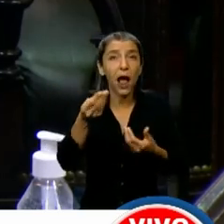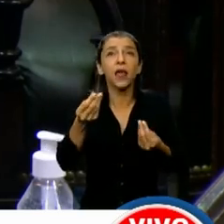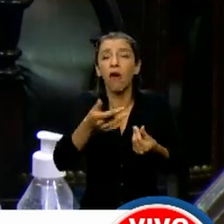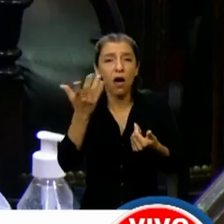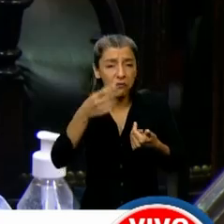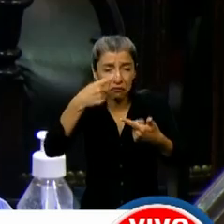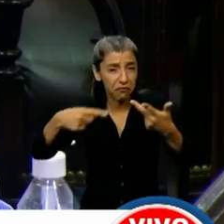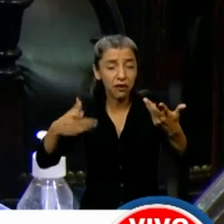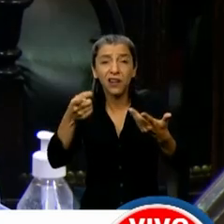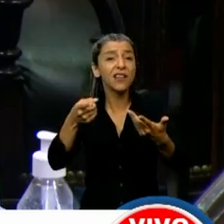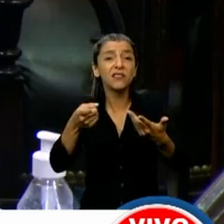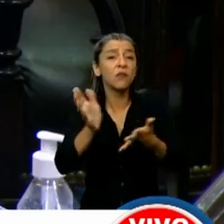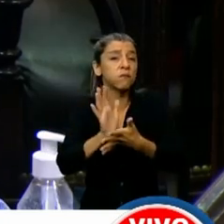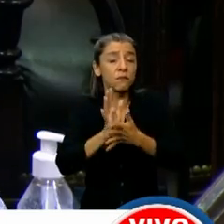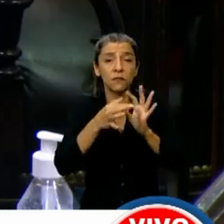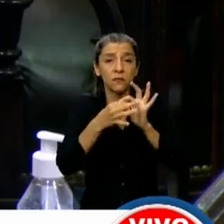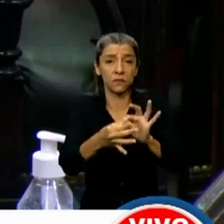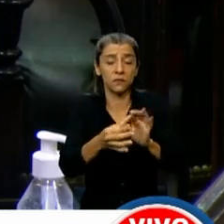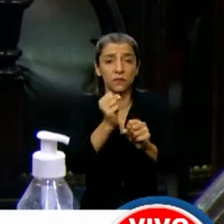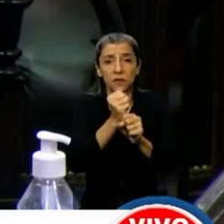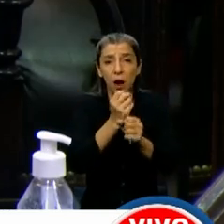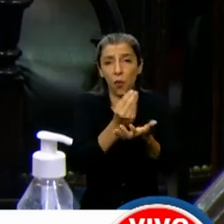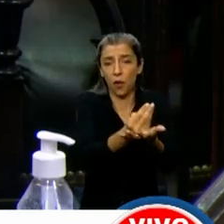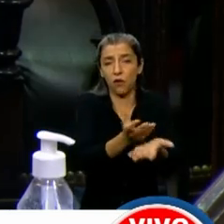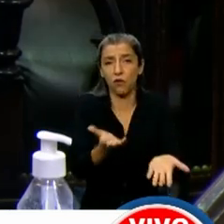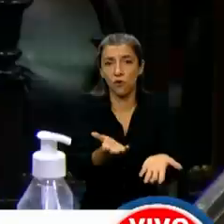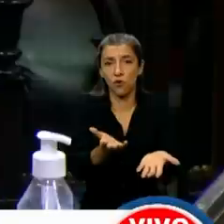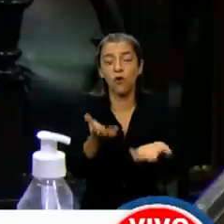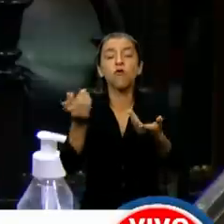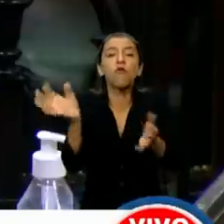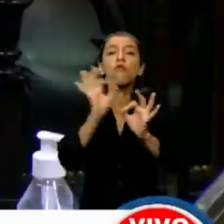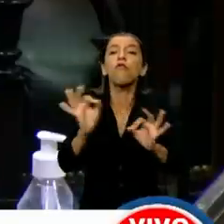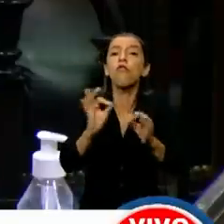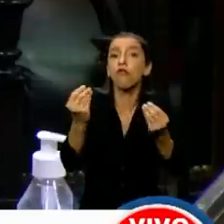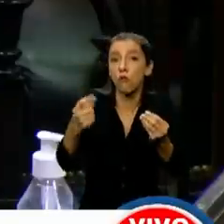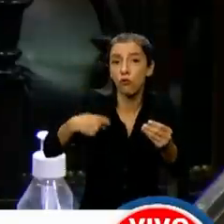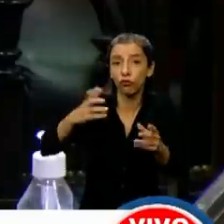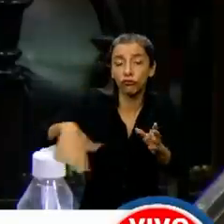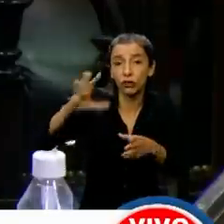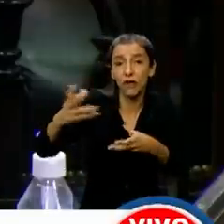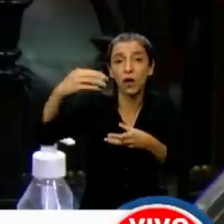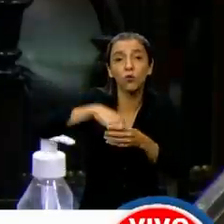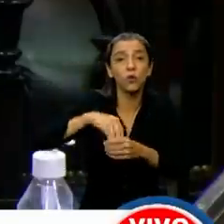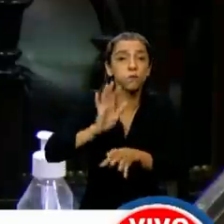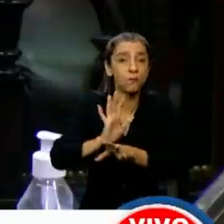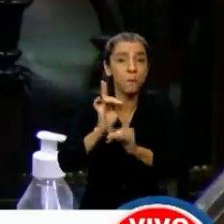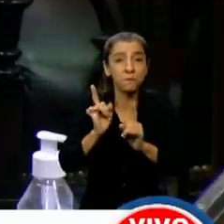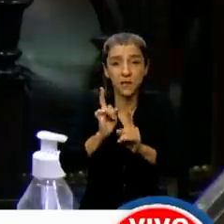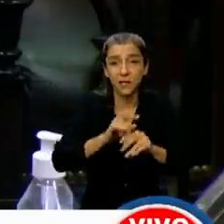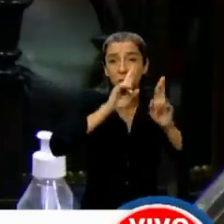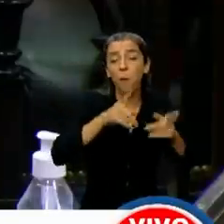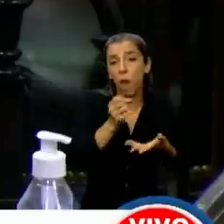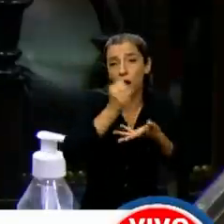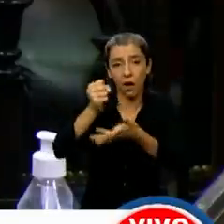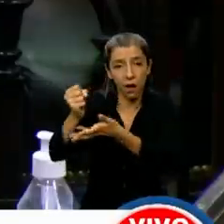salvo que consideren inclusión el control social hecho con asignación de recursos públicos que nos